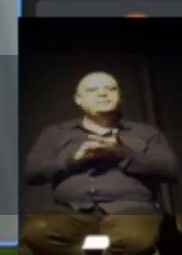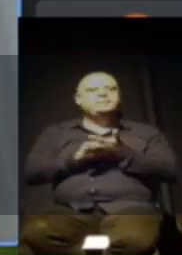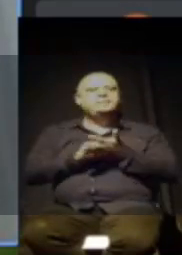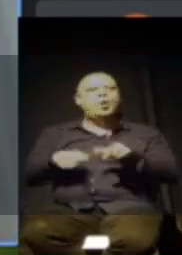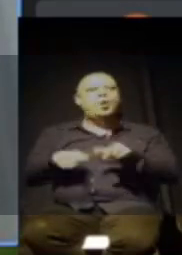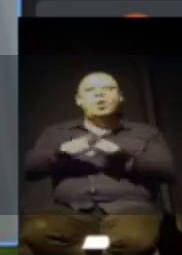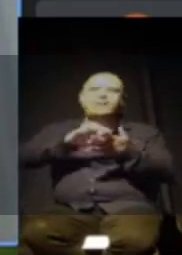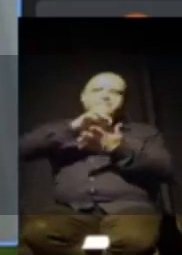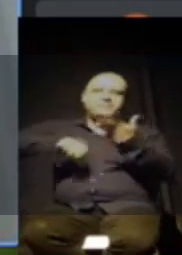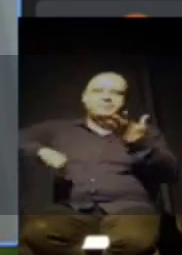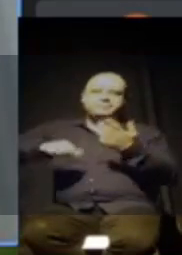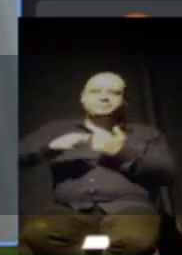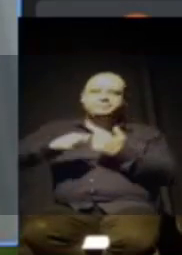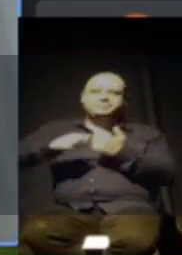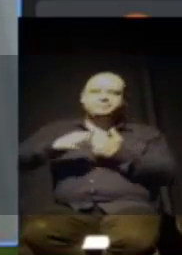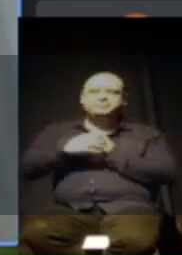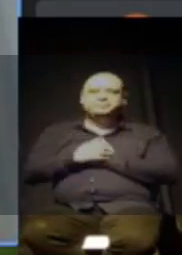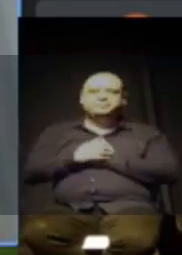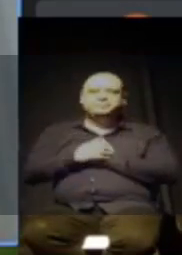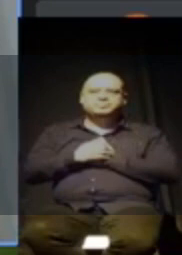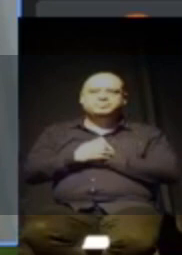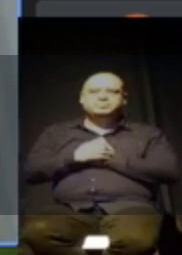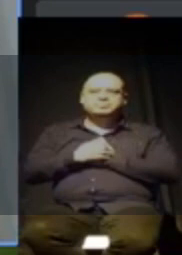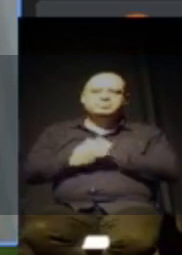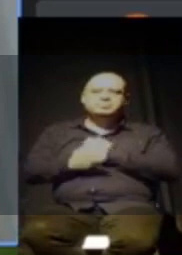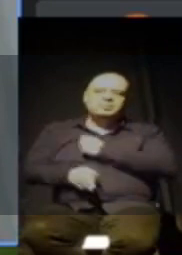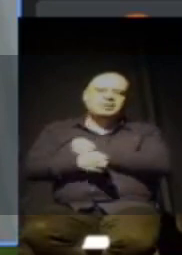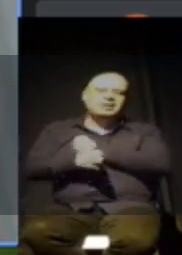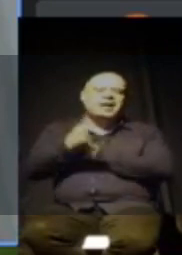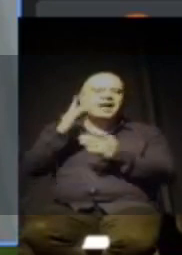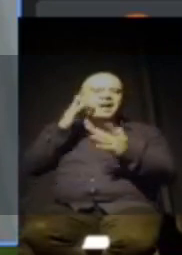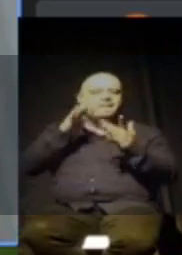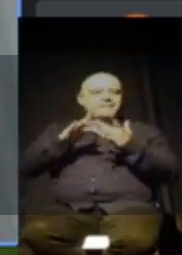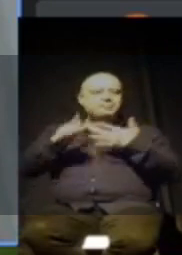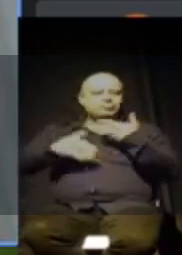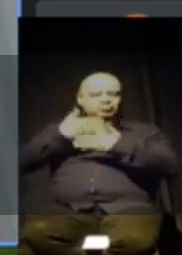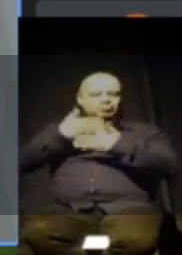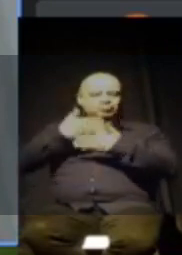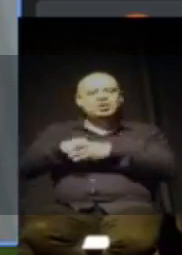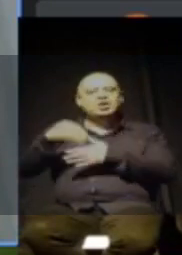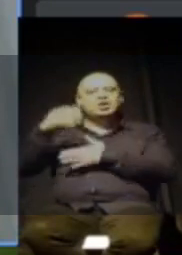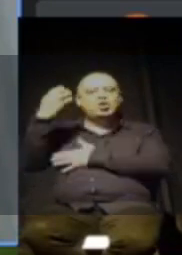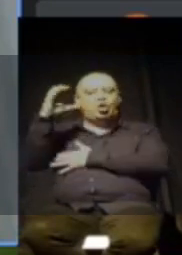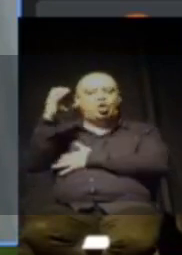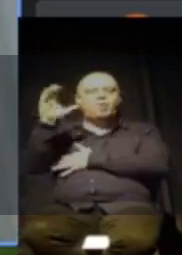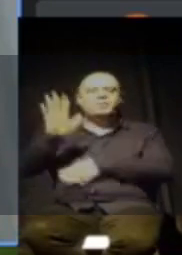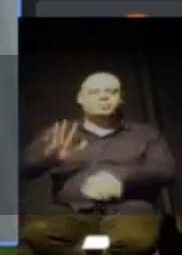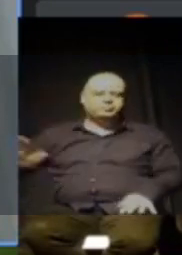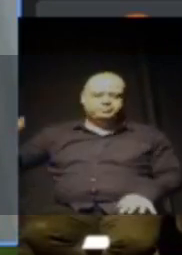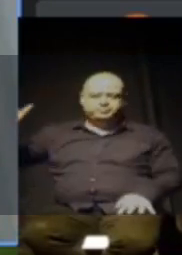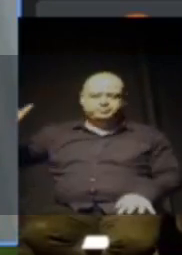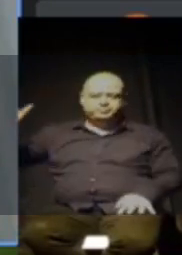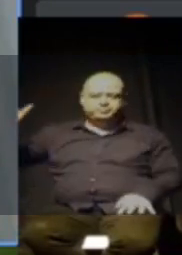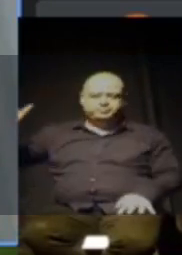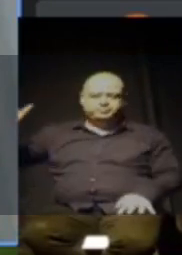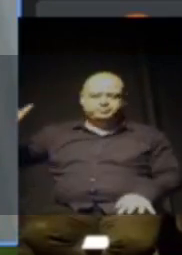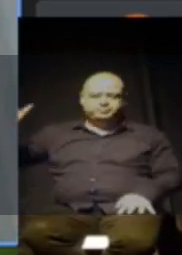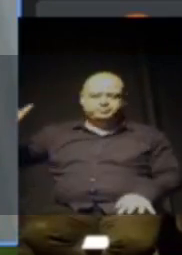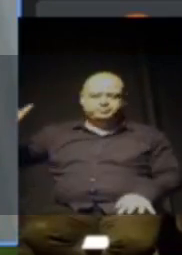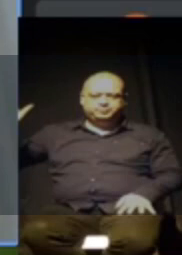que elimina la constitutividad de las africanías en Colombia y en, bueno, también válido para